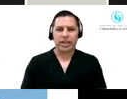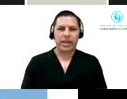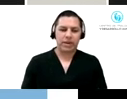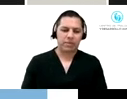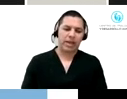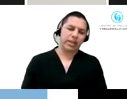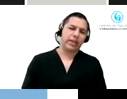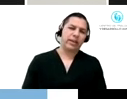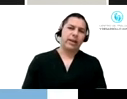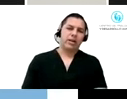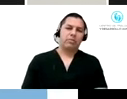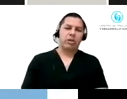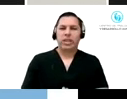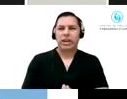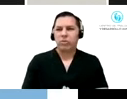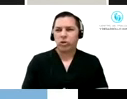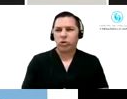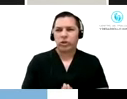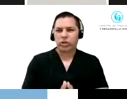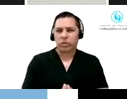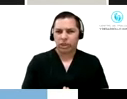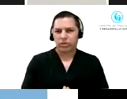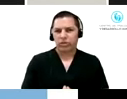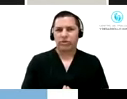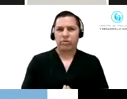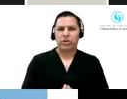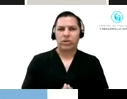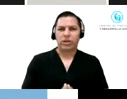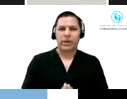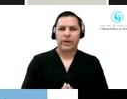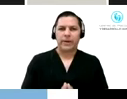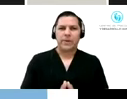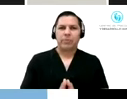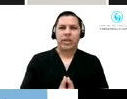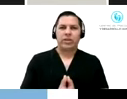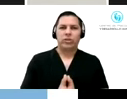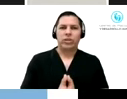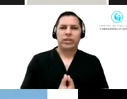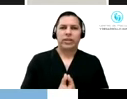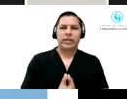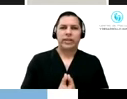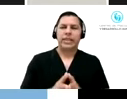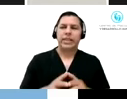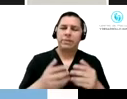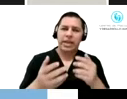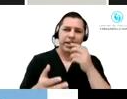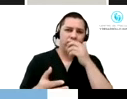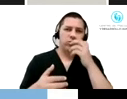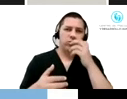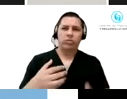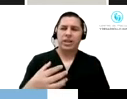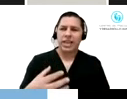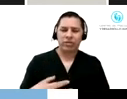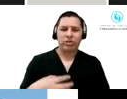tecnología, ingeniería y matemática. Bueno, tiene que ver mucho con esos procesos de formación también. Entonces, desde